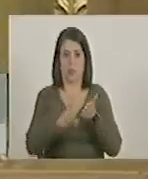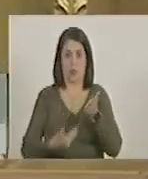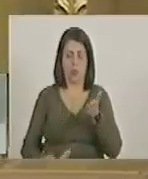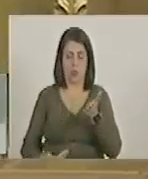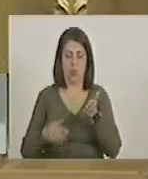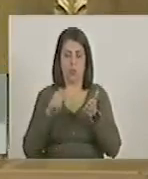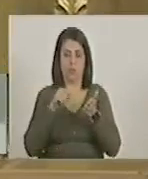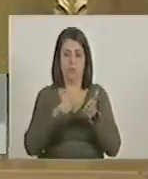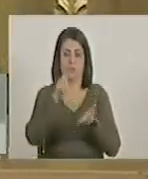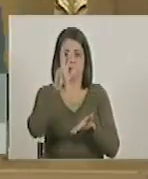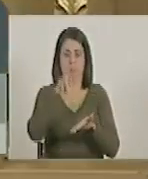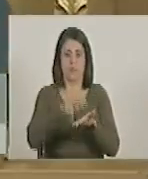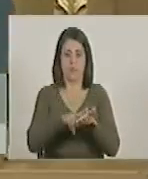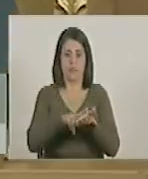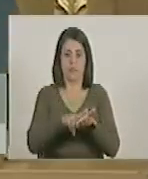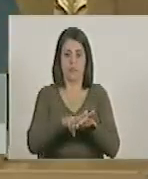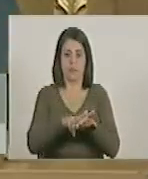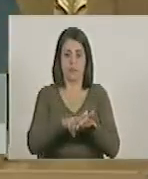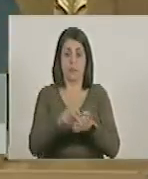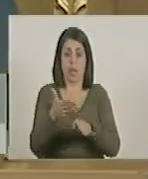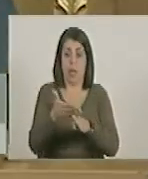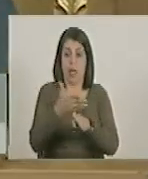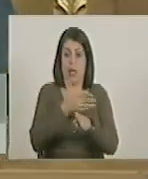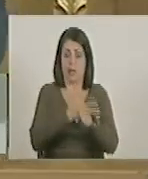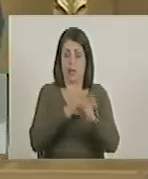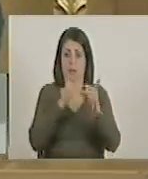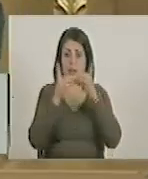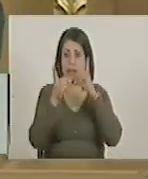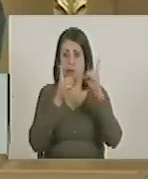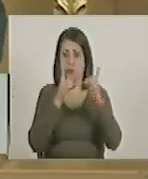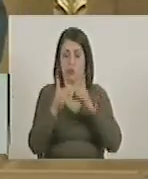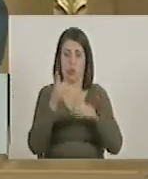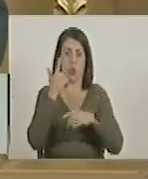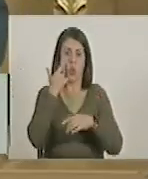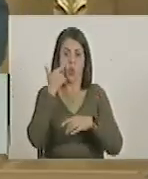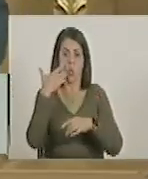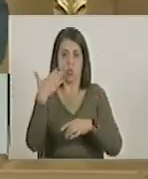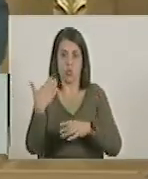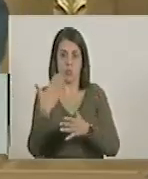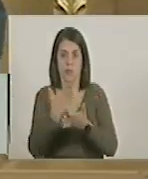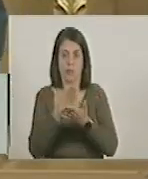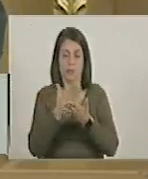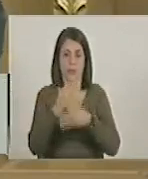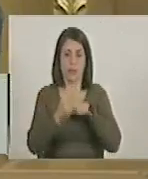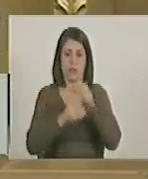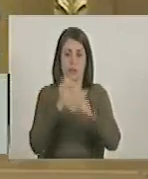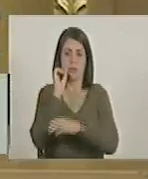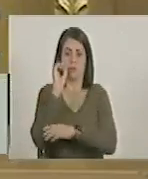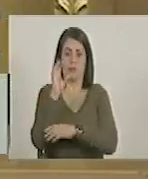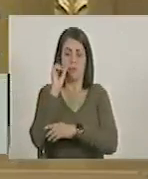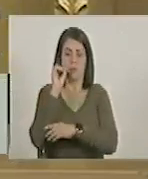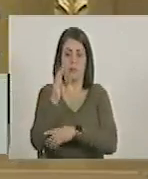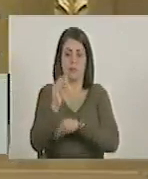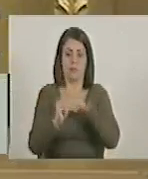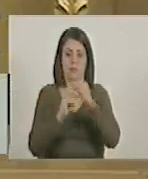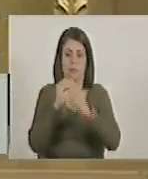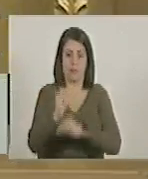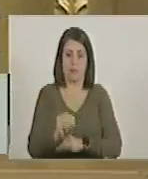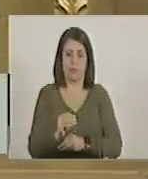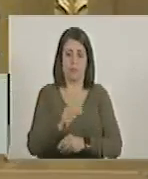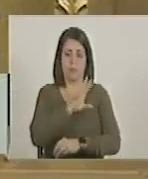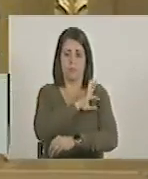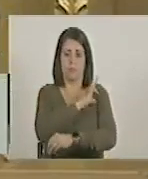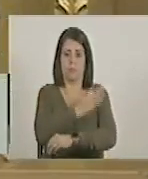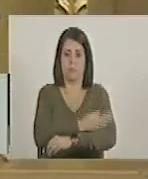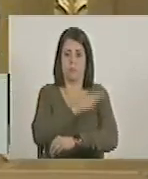de aprobar, previa discusión, como se acostumbra hacer, en un parlamento dirigida por Fuerza